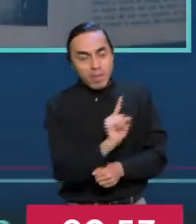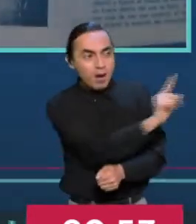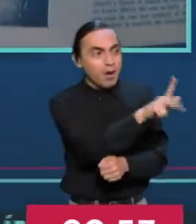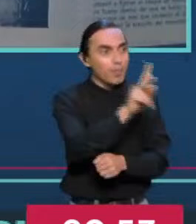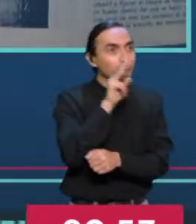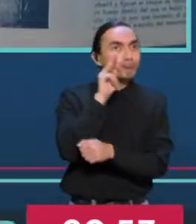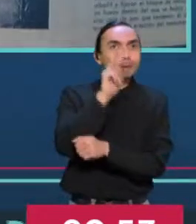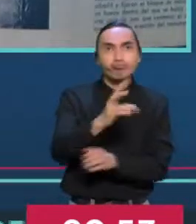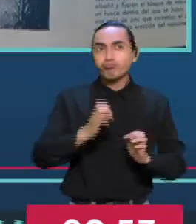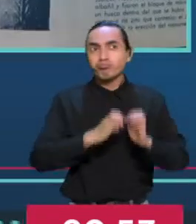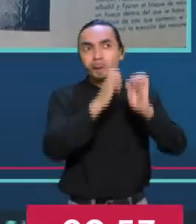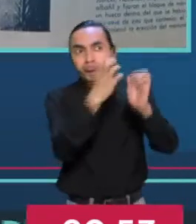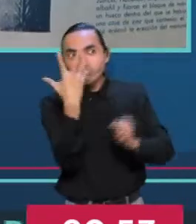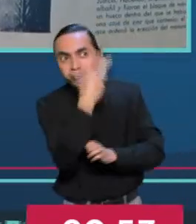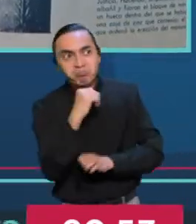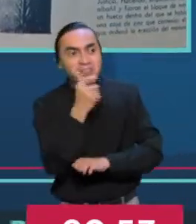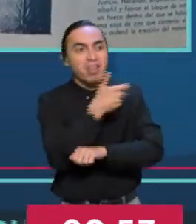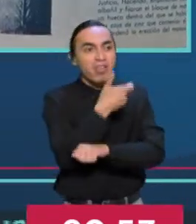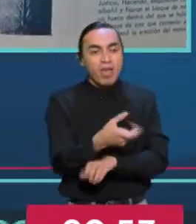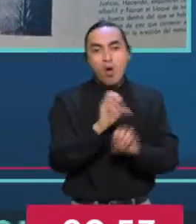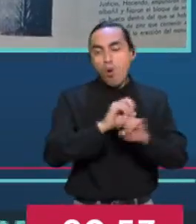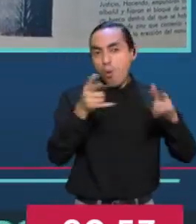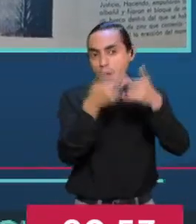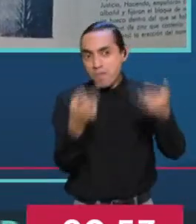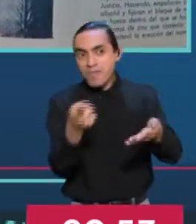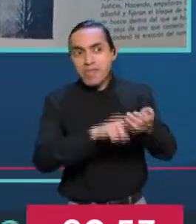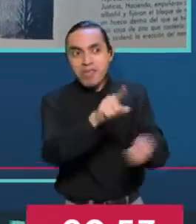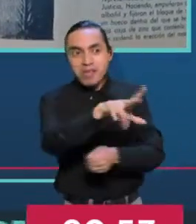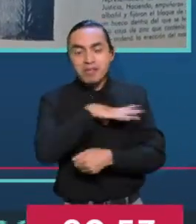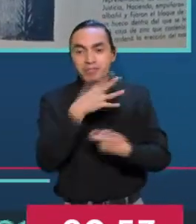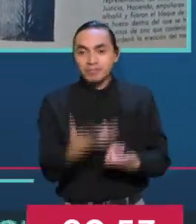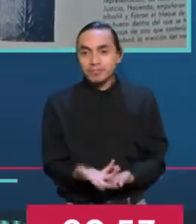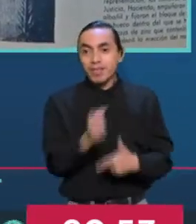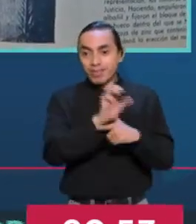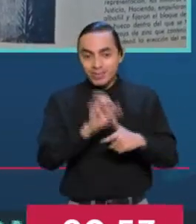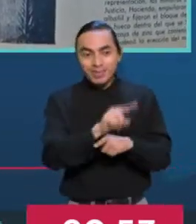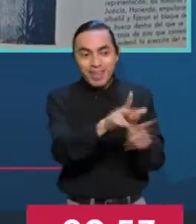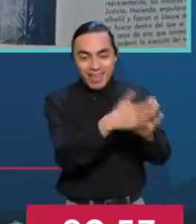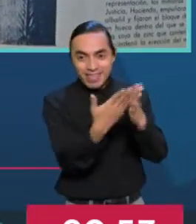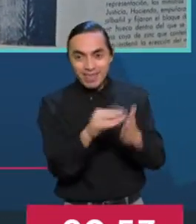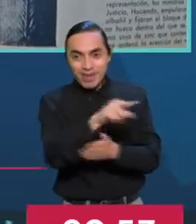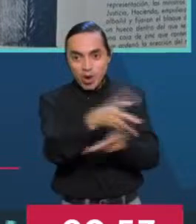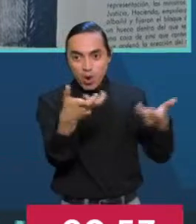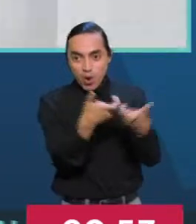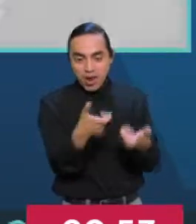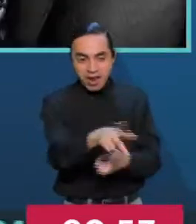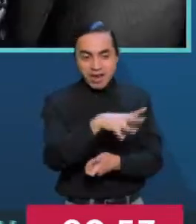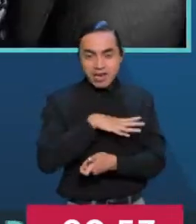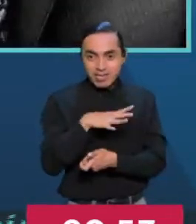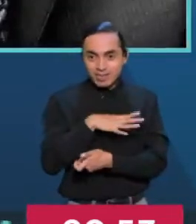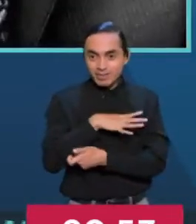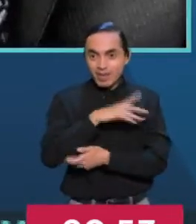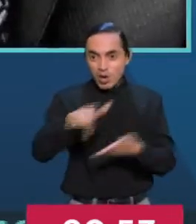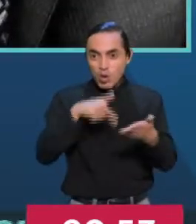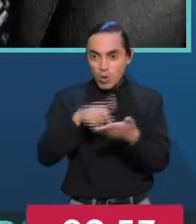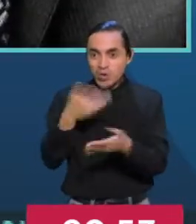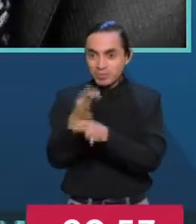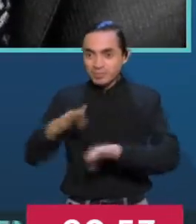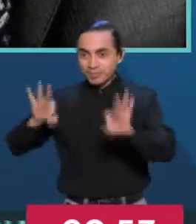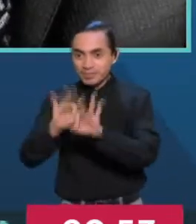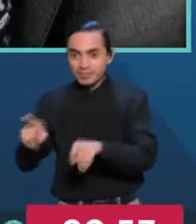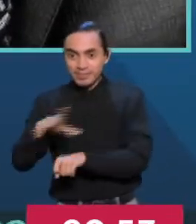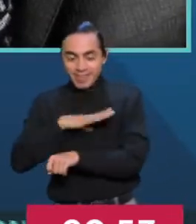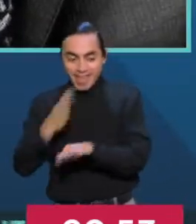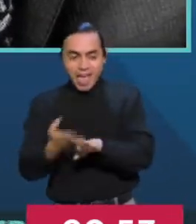los edificios o de los acontecimientos históricos que ahí ocurrieron. Entonces, en este libro lo que hace es rastrar esos lugares que pues